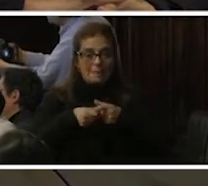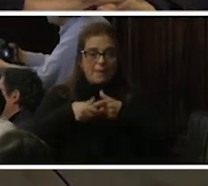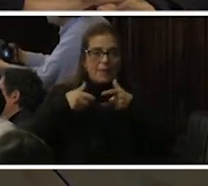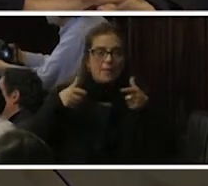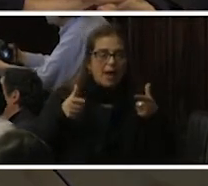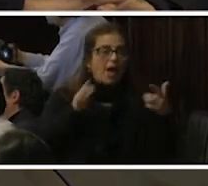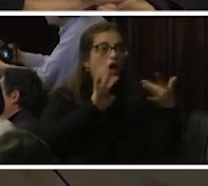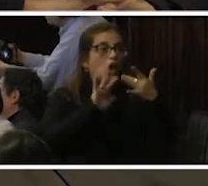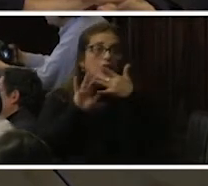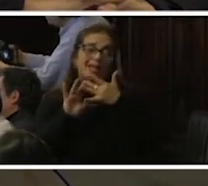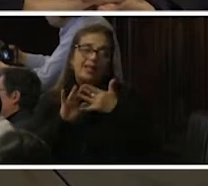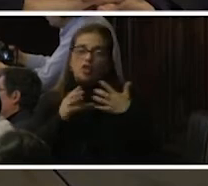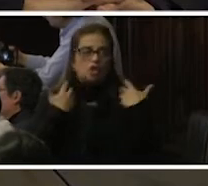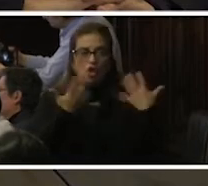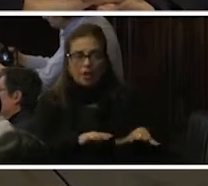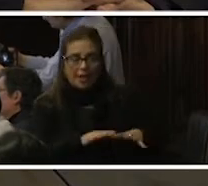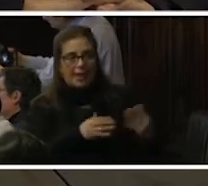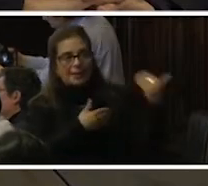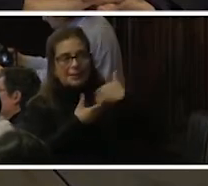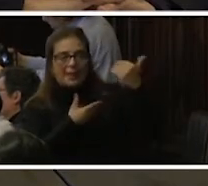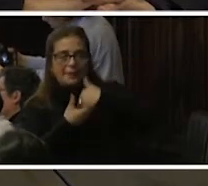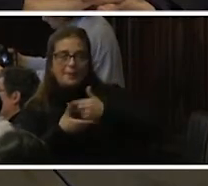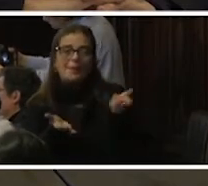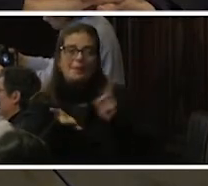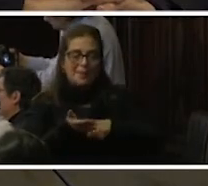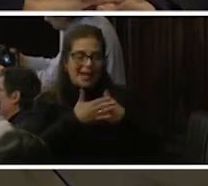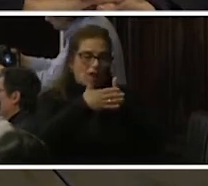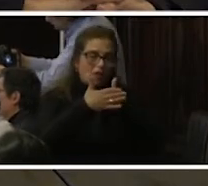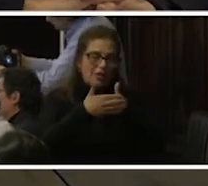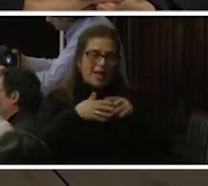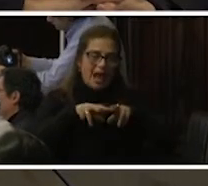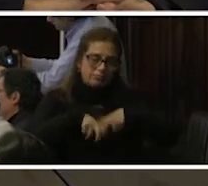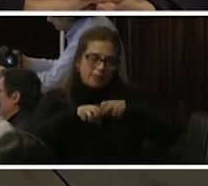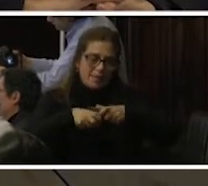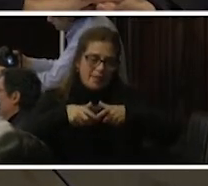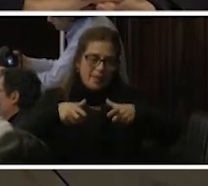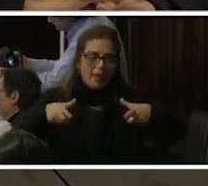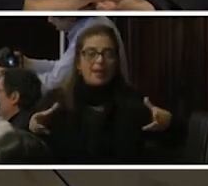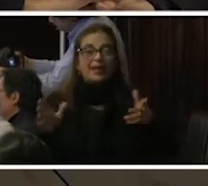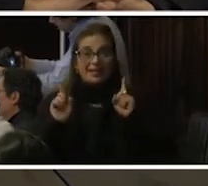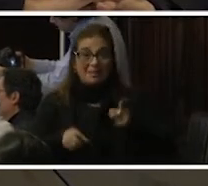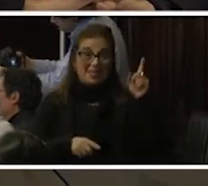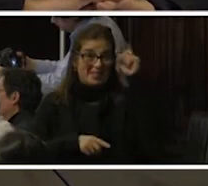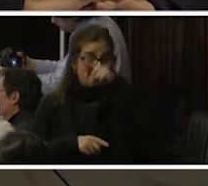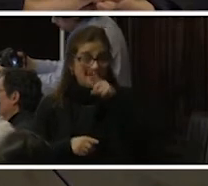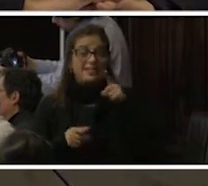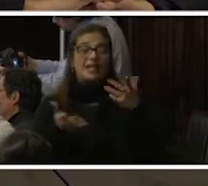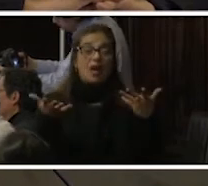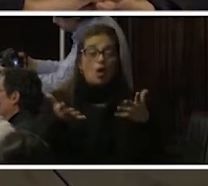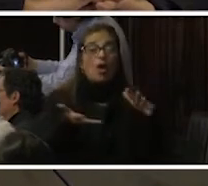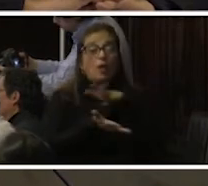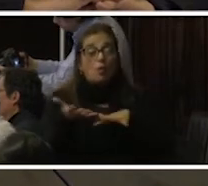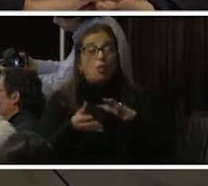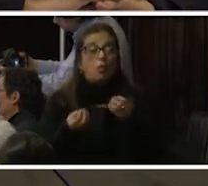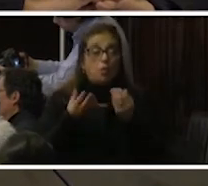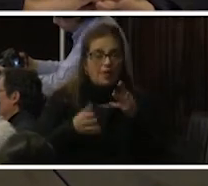contactos no voluntarios, la expansión acelerada de la frontera agrícola y extractiva y la dificultad para controlar actividades ilícitas como